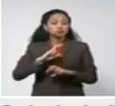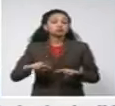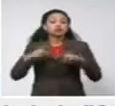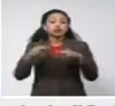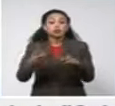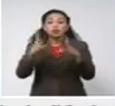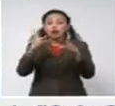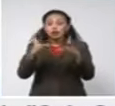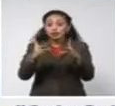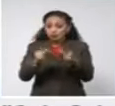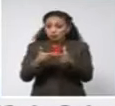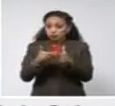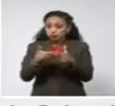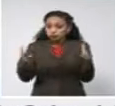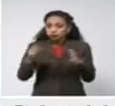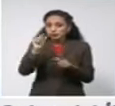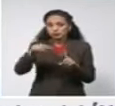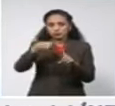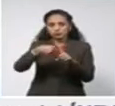confirmados,